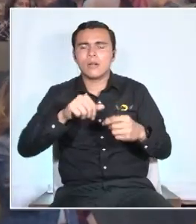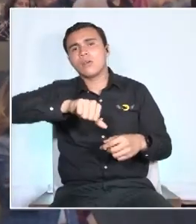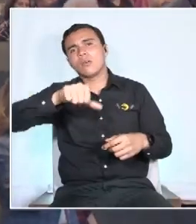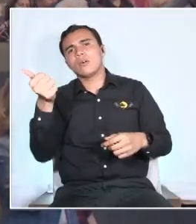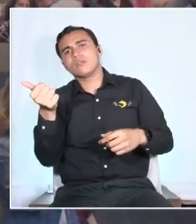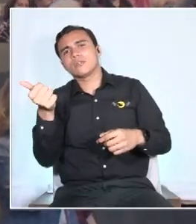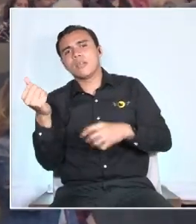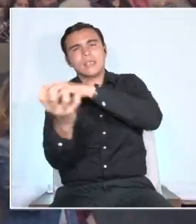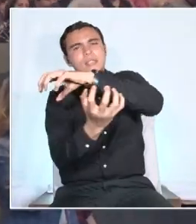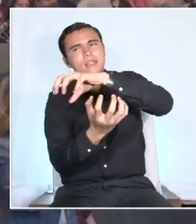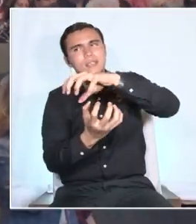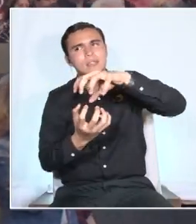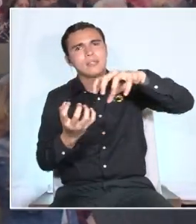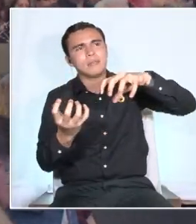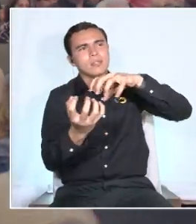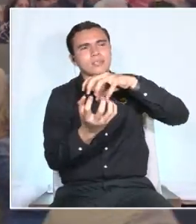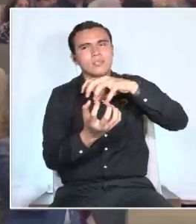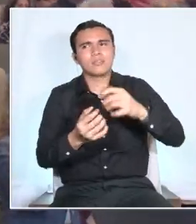gloria?